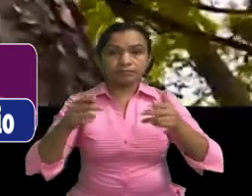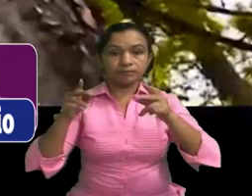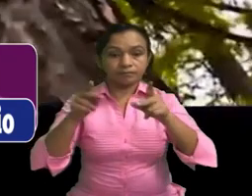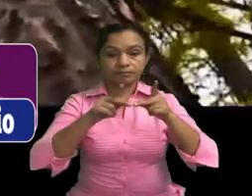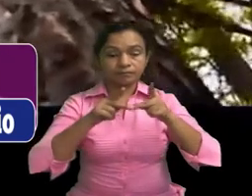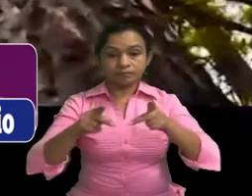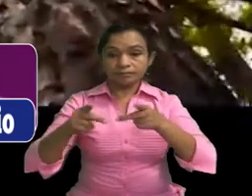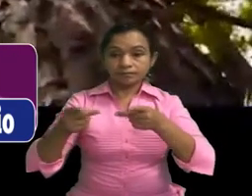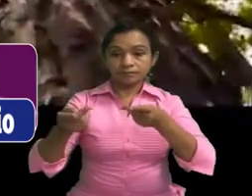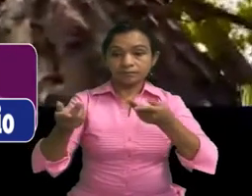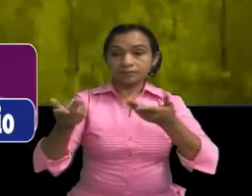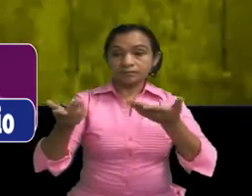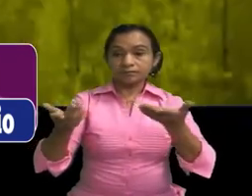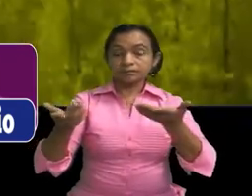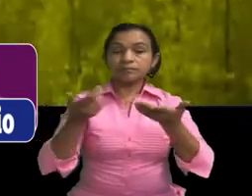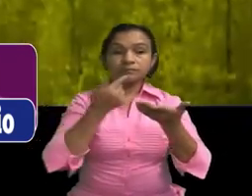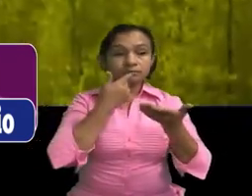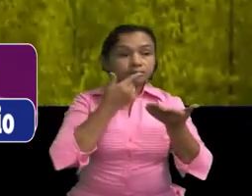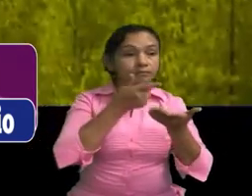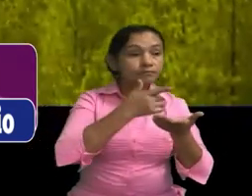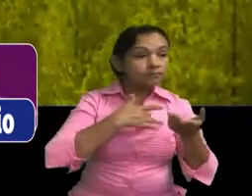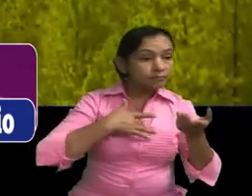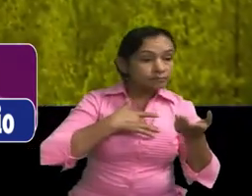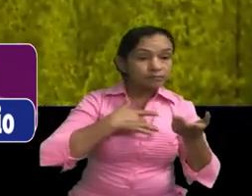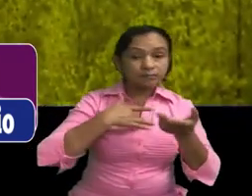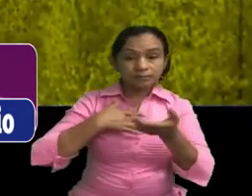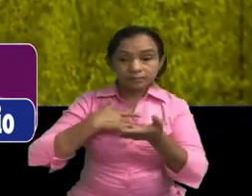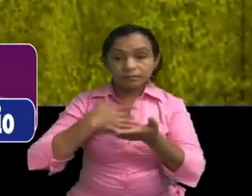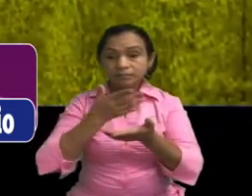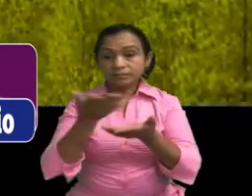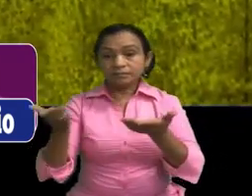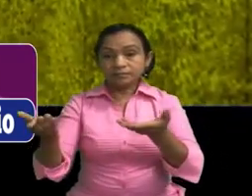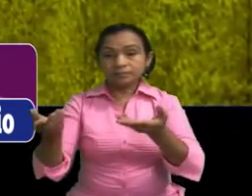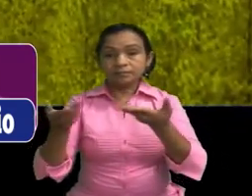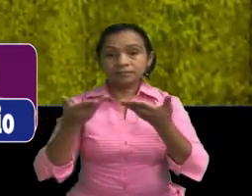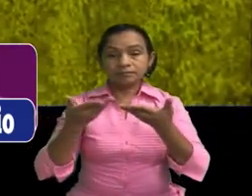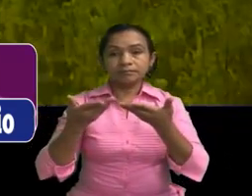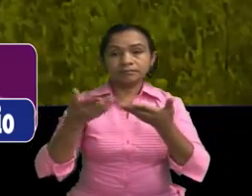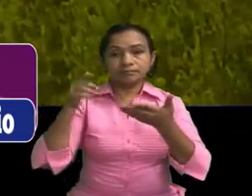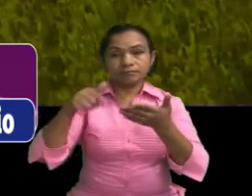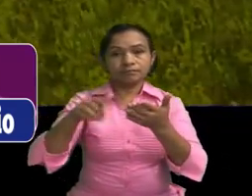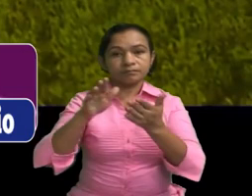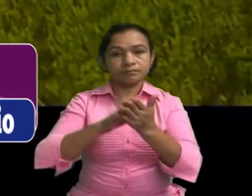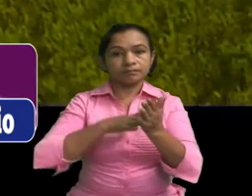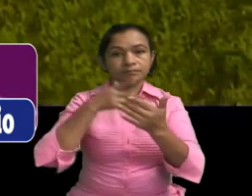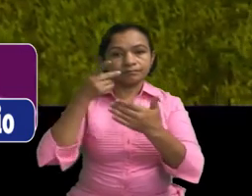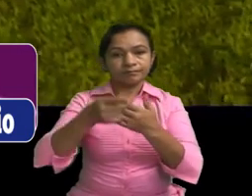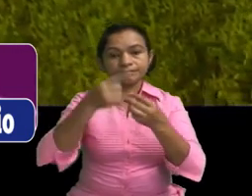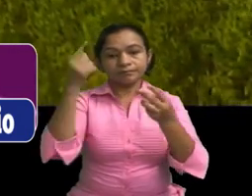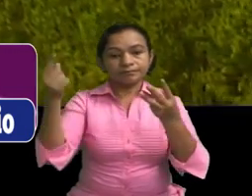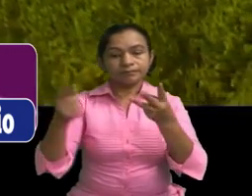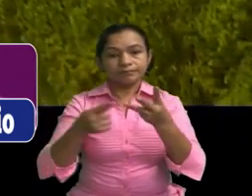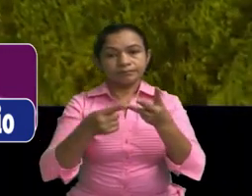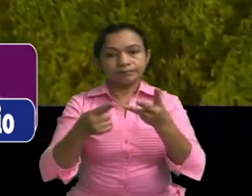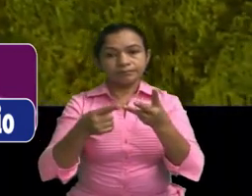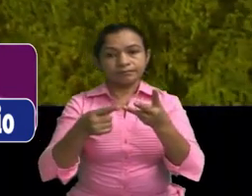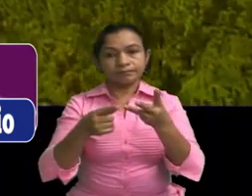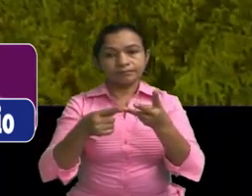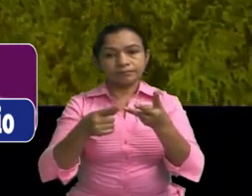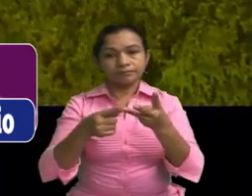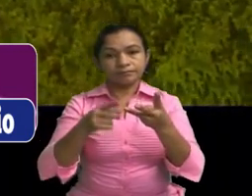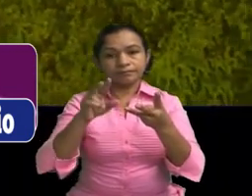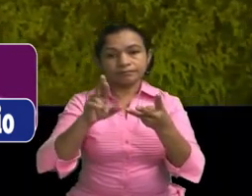gente nos diga también cuáles son sus necesidades. Por ejemplo, aquí viene un tercer programa, que es el programa de que nosotros le